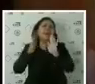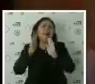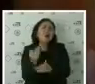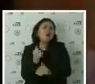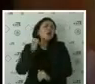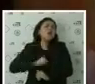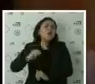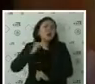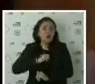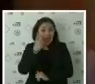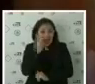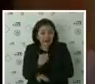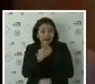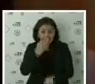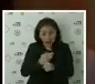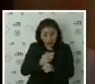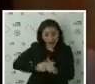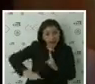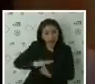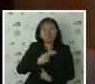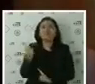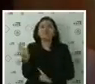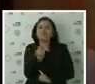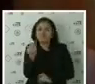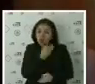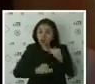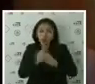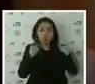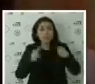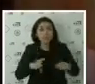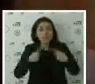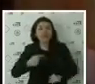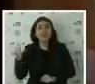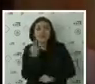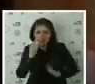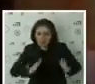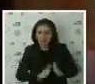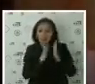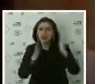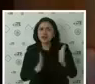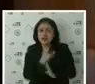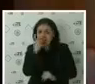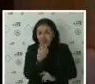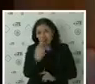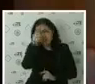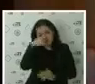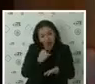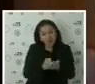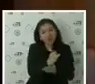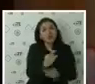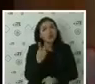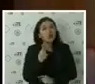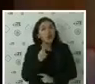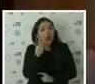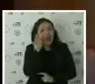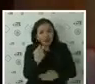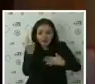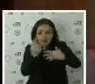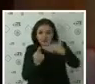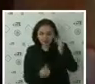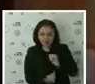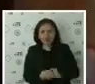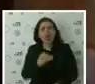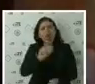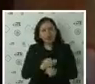atrás. En este escenario nos demanda a toda la población la necesidad de participar justo en estas decisiones políticas.